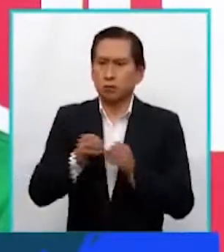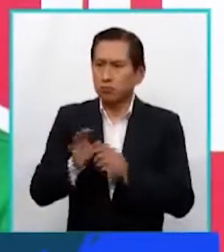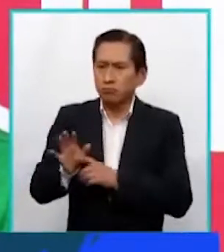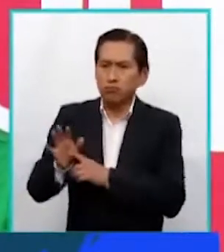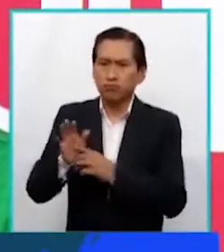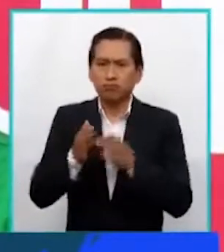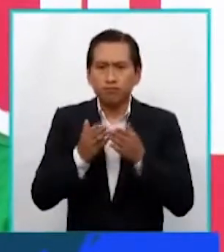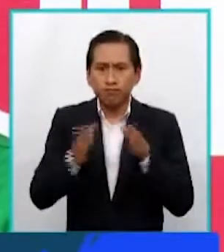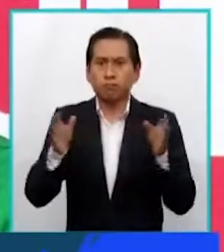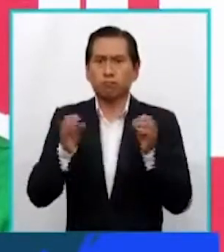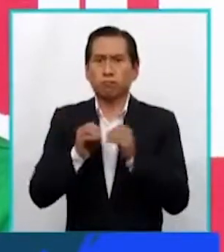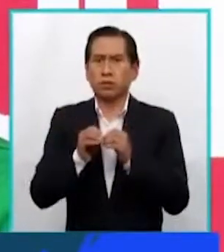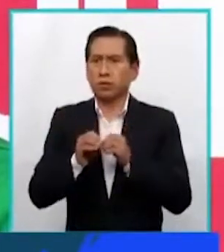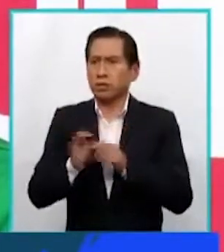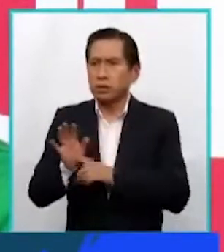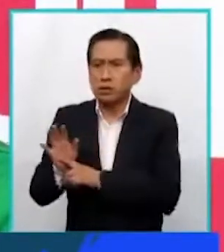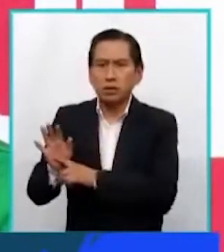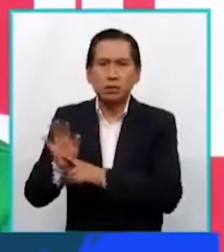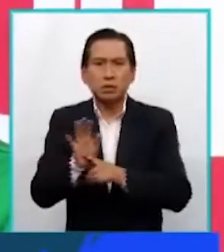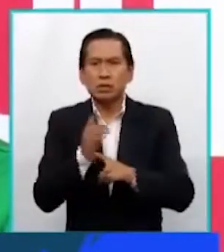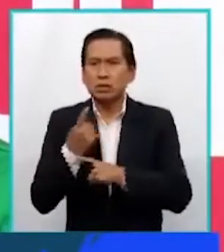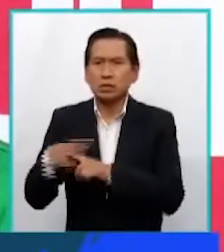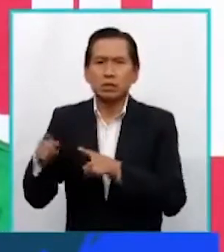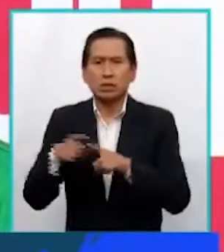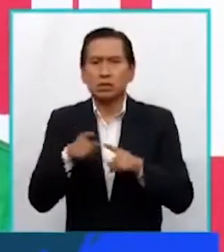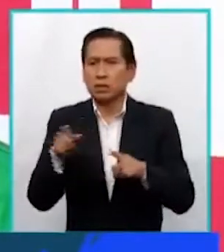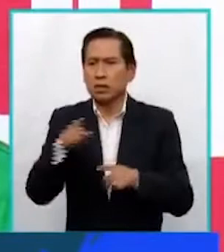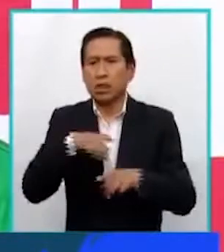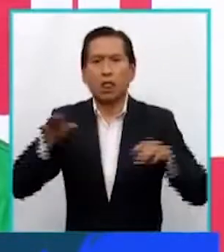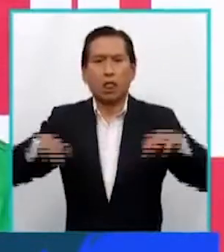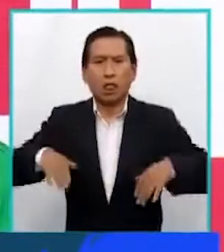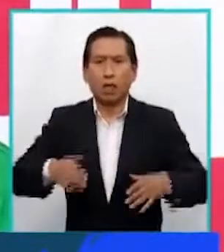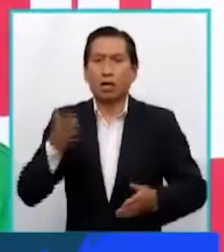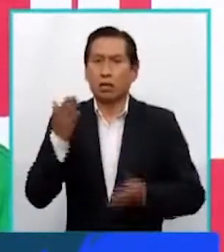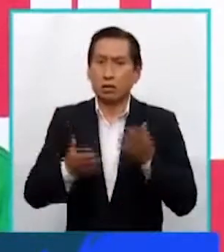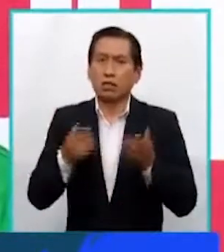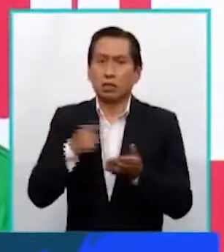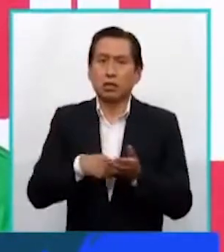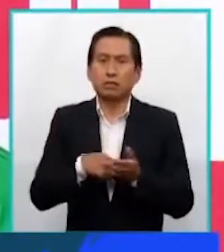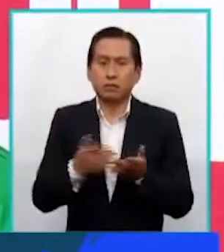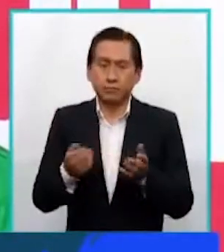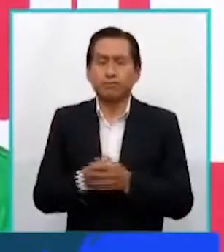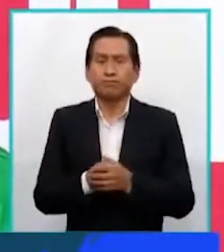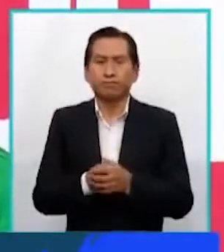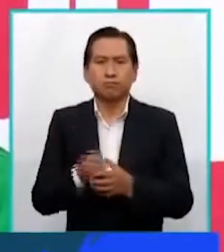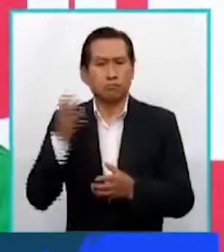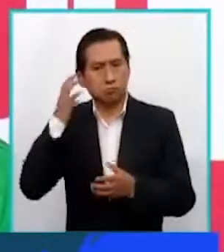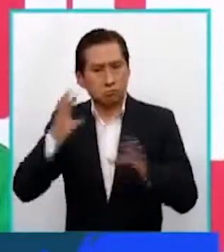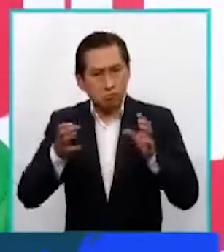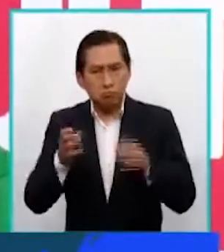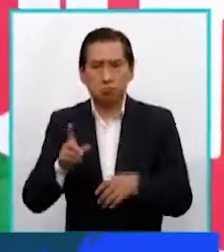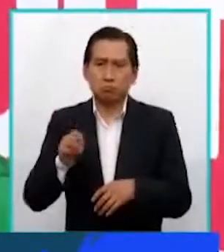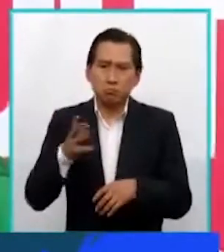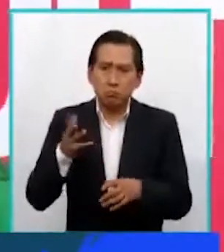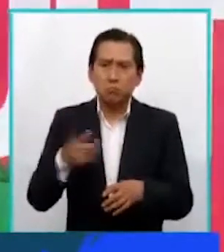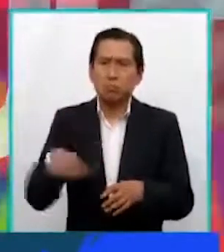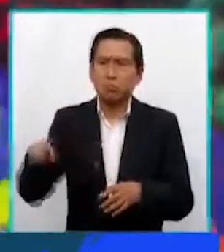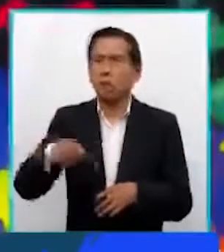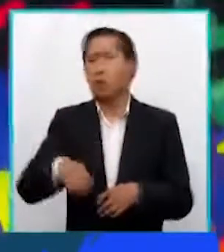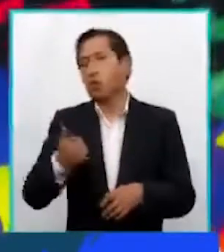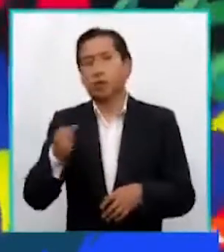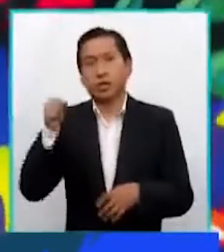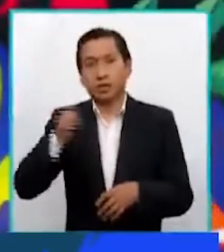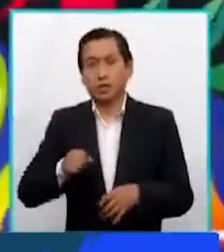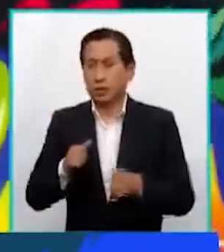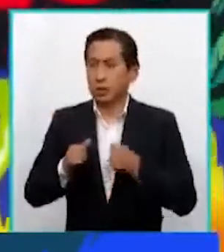y abrirse o llegar a distintos escenarios, a distintos lugares, a radios, a tele. Otros sí, que son